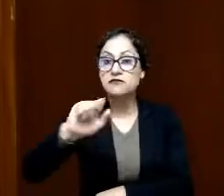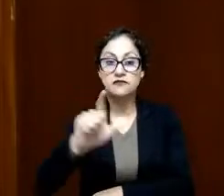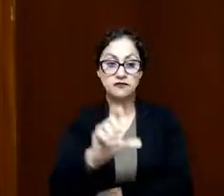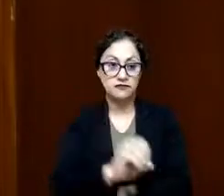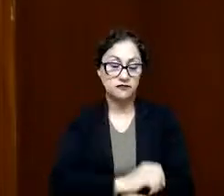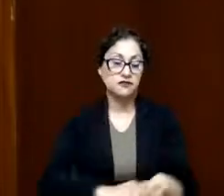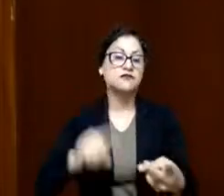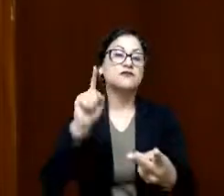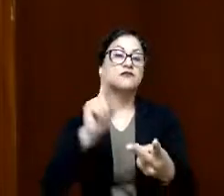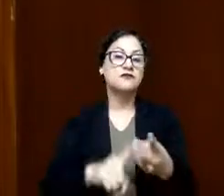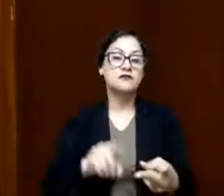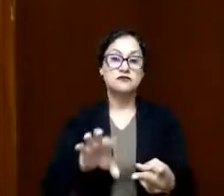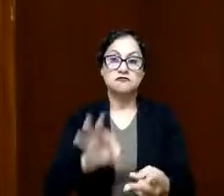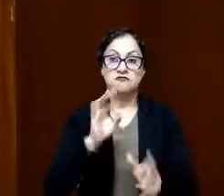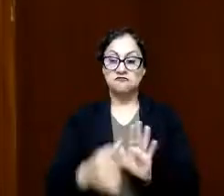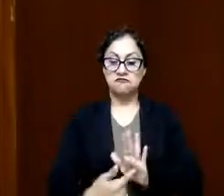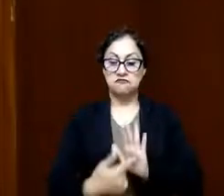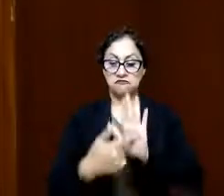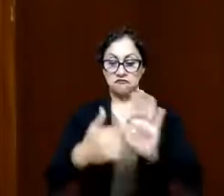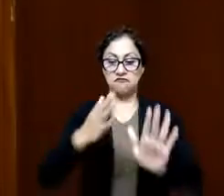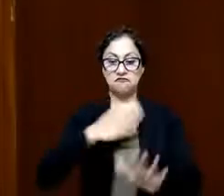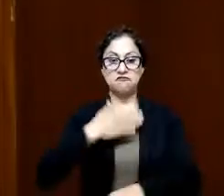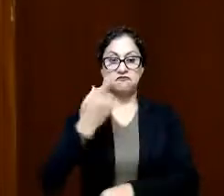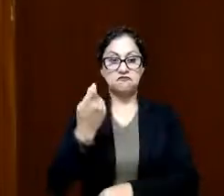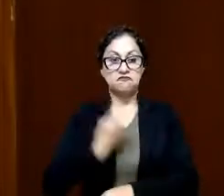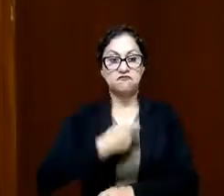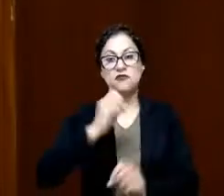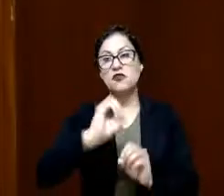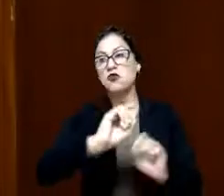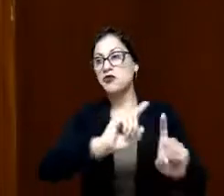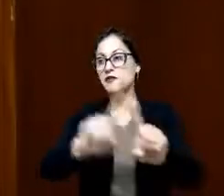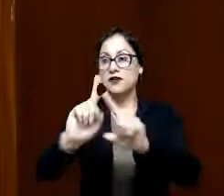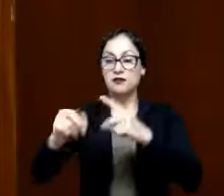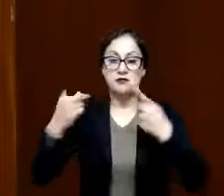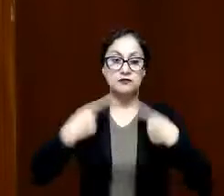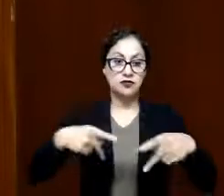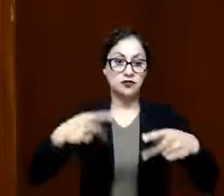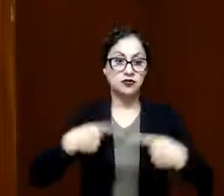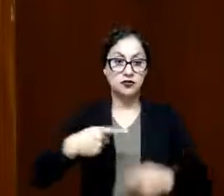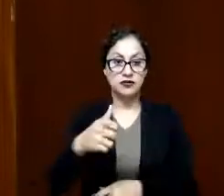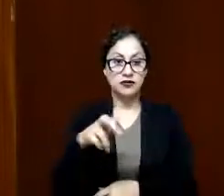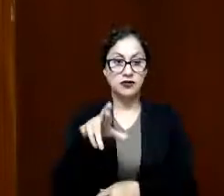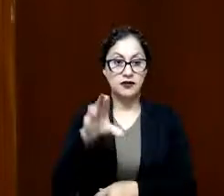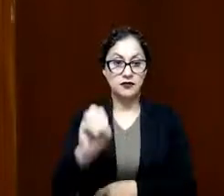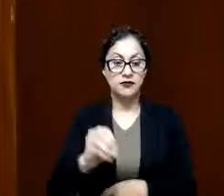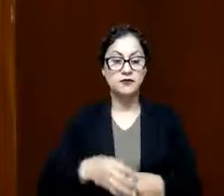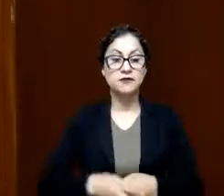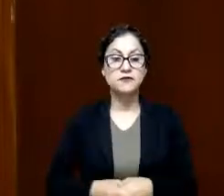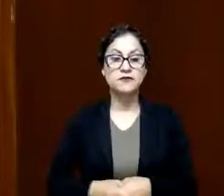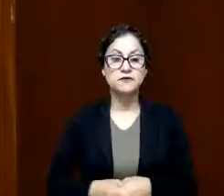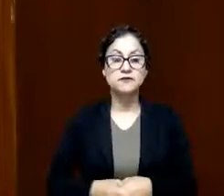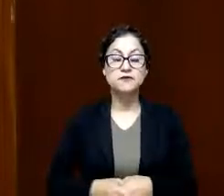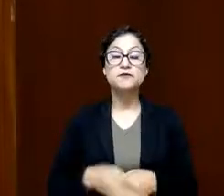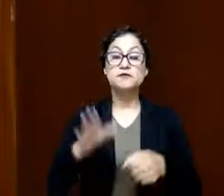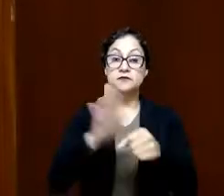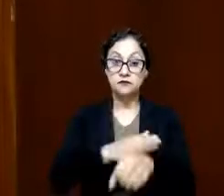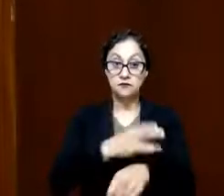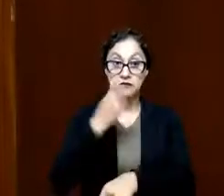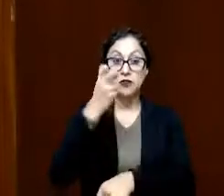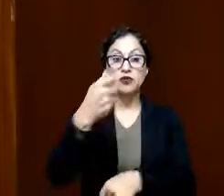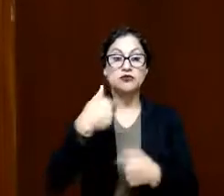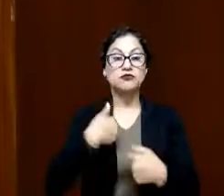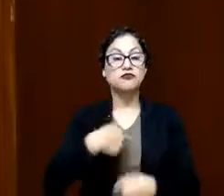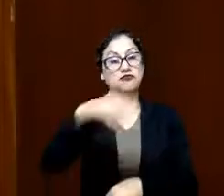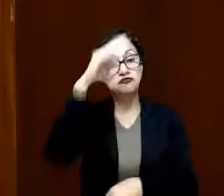género o las características sexuales de las personas. Para esto, considero de urgencia